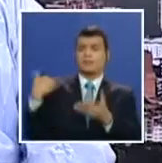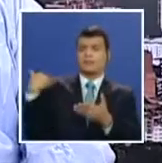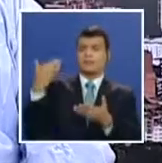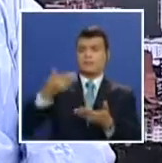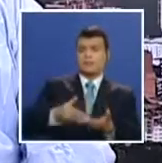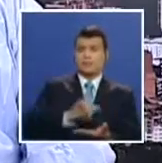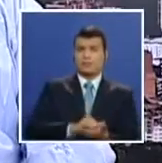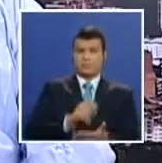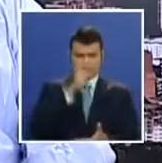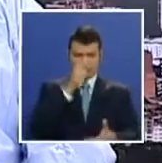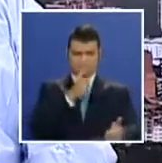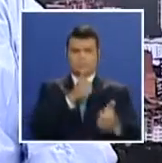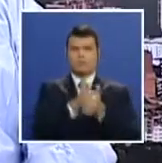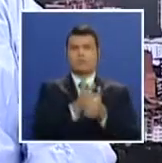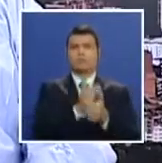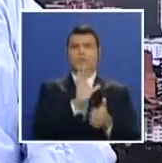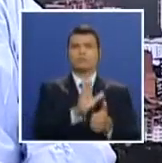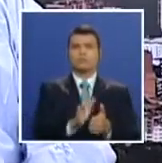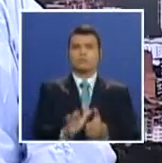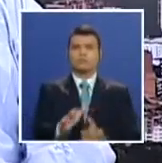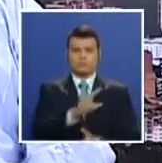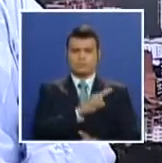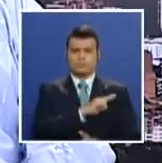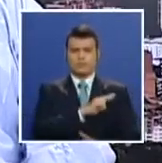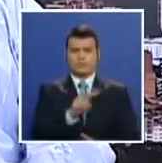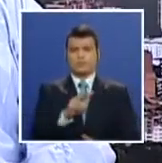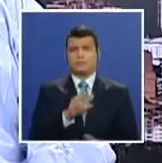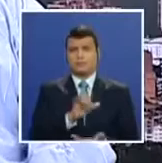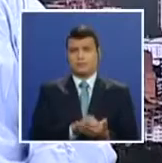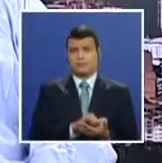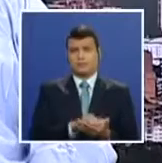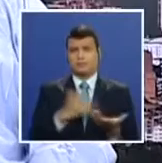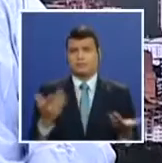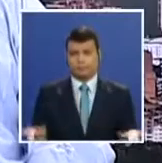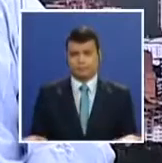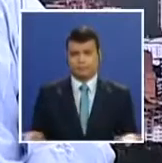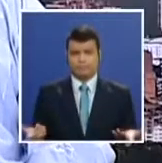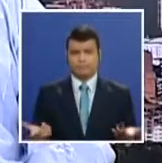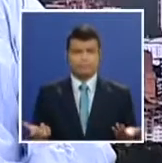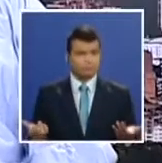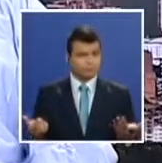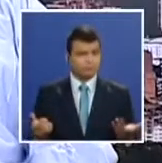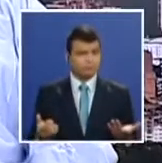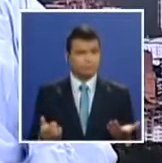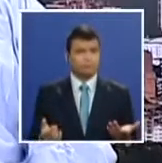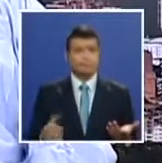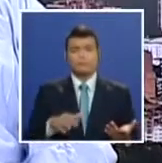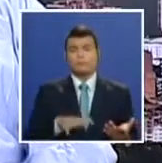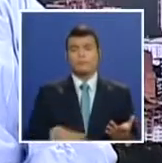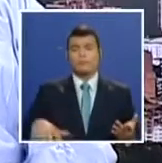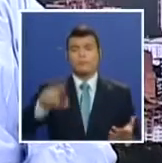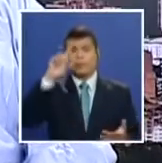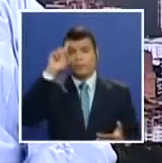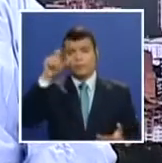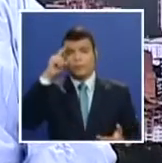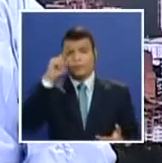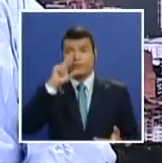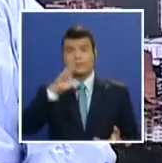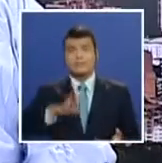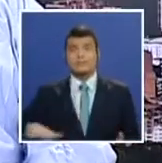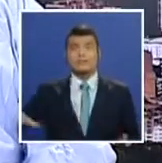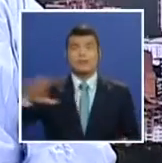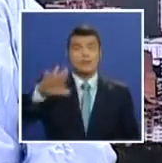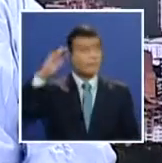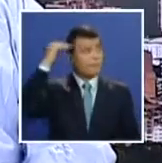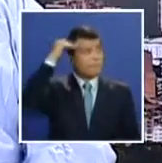persecución directa contra el valle geográfico del río cauca pero lo que no sabe el gobierno nacional porque ni el